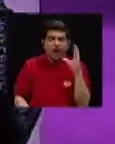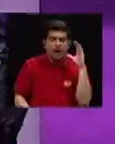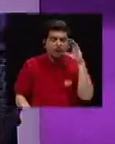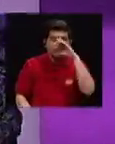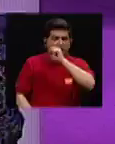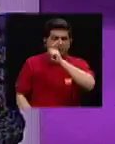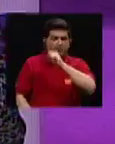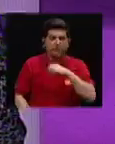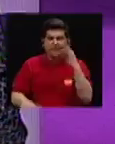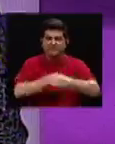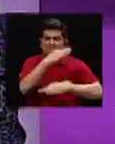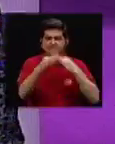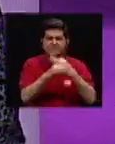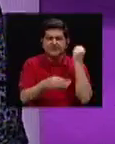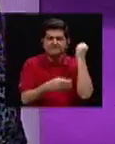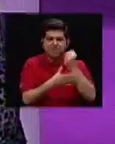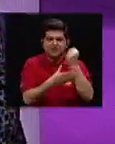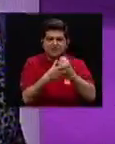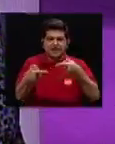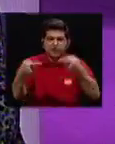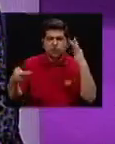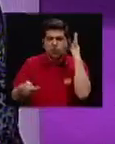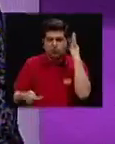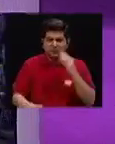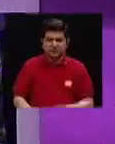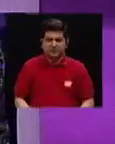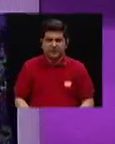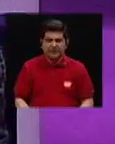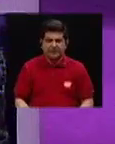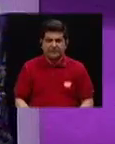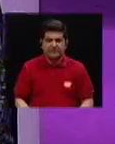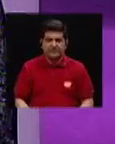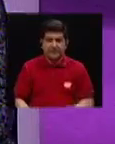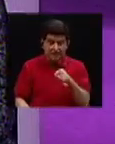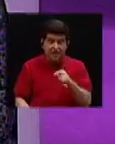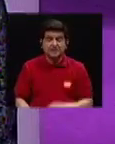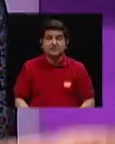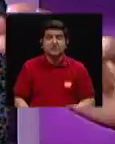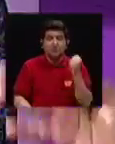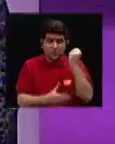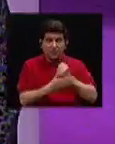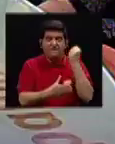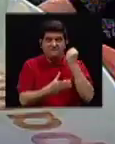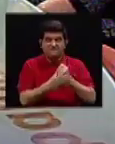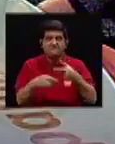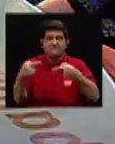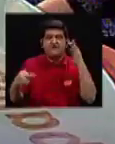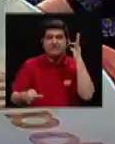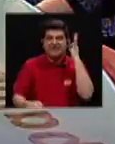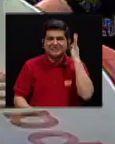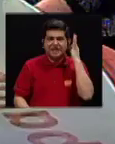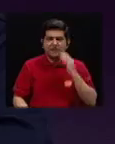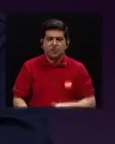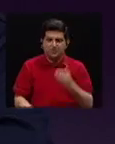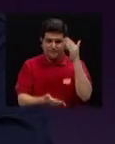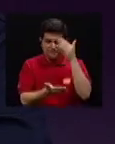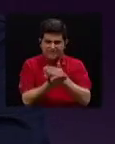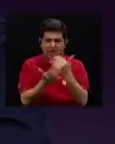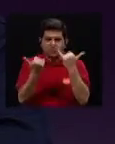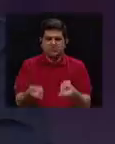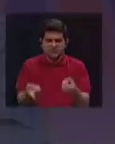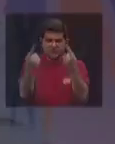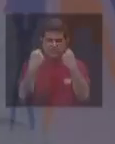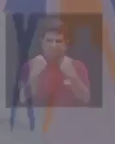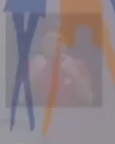cierto tipo de asesinato de mujeres un cierto tipo de feminicidio vamos a un corte y en un momento